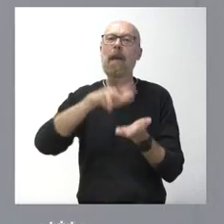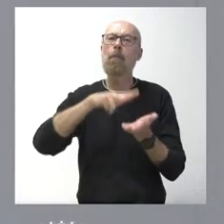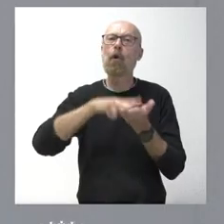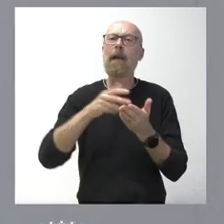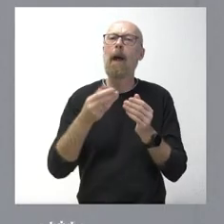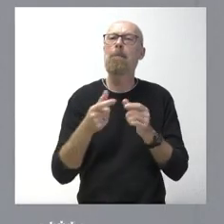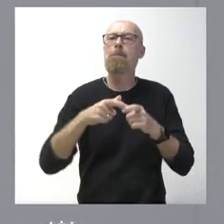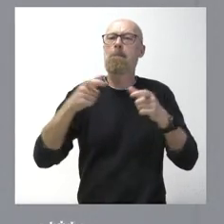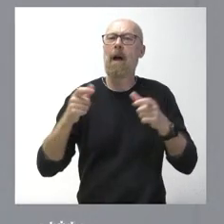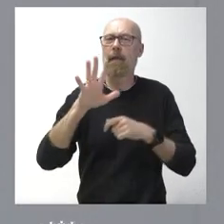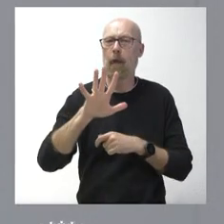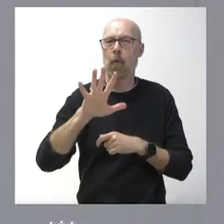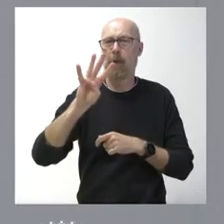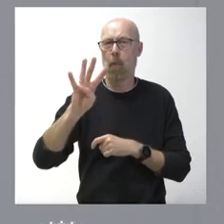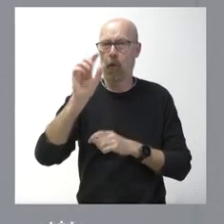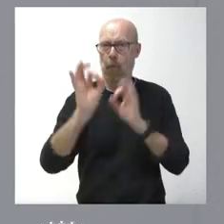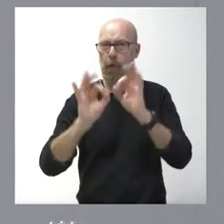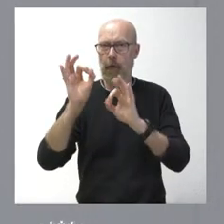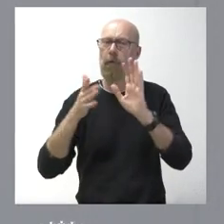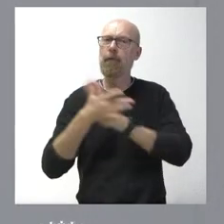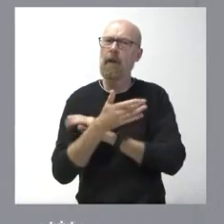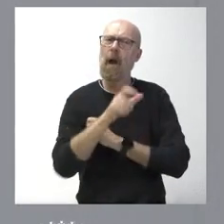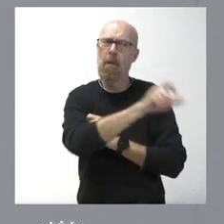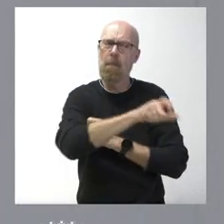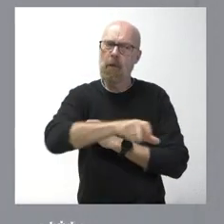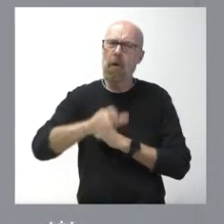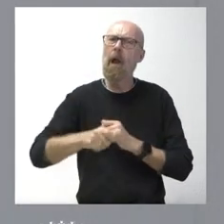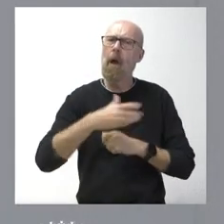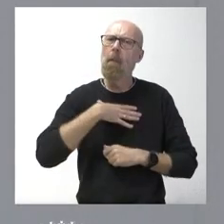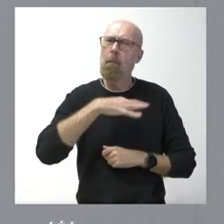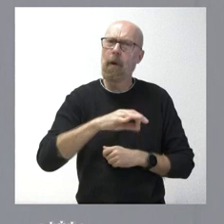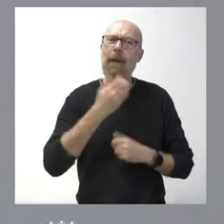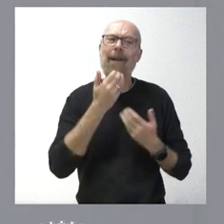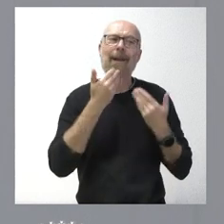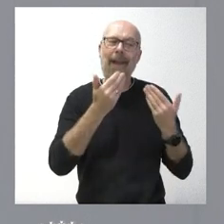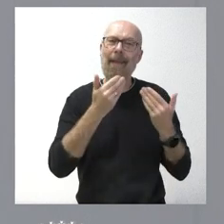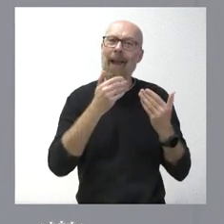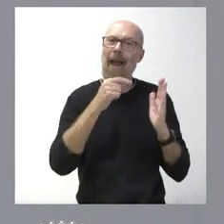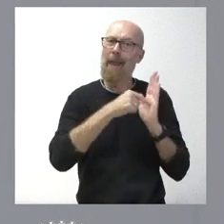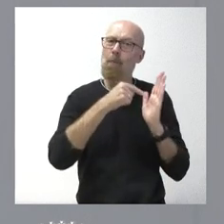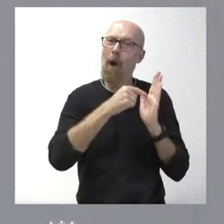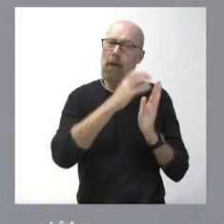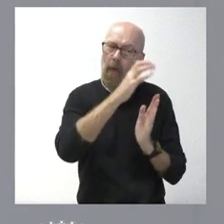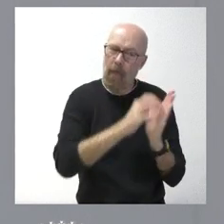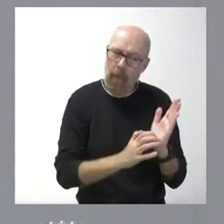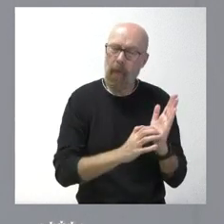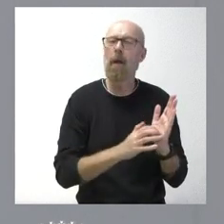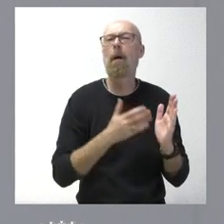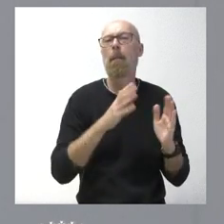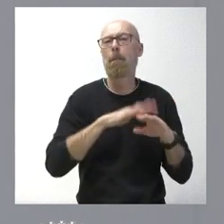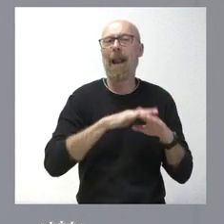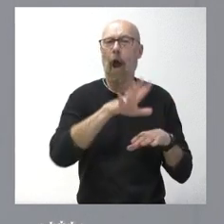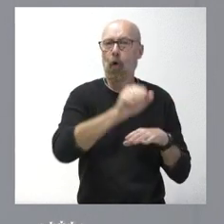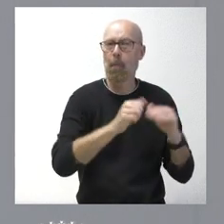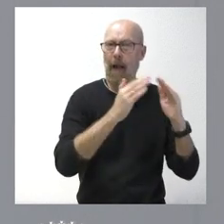certifica claramente esta capacidad de ambición de muchos ciudadanos beneficiados por la reducción de impuestos en adquisición de viviendas este